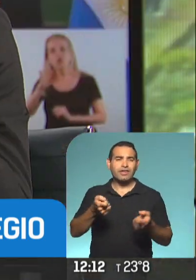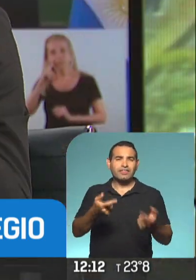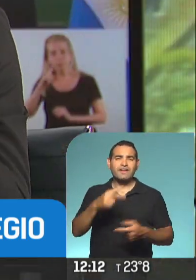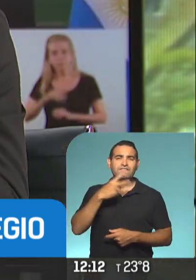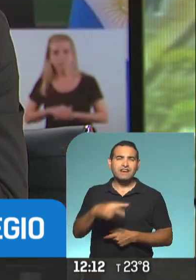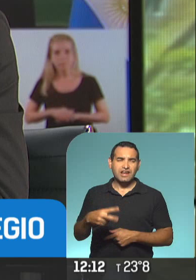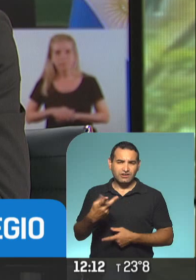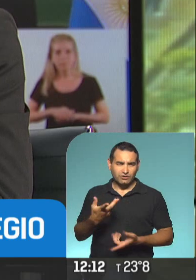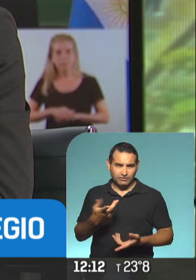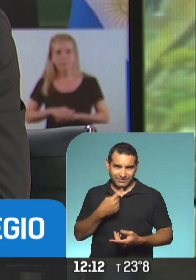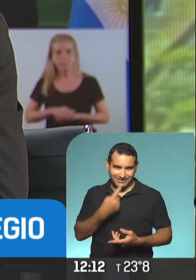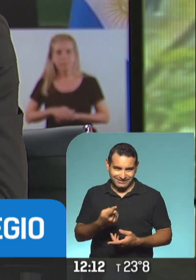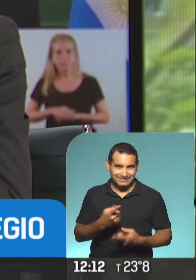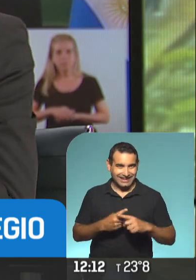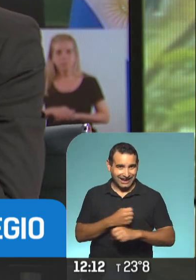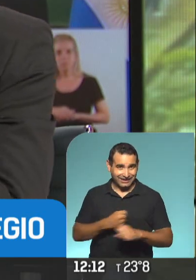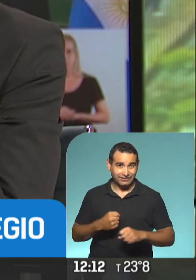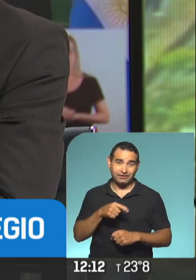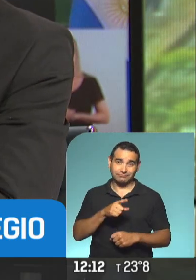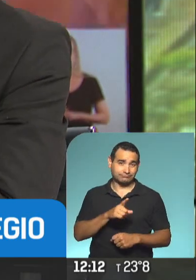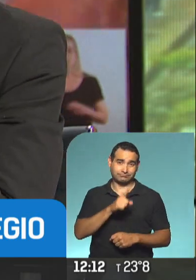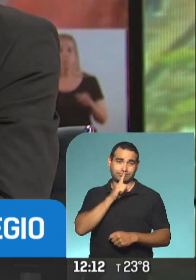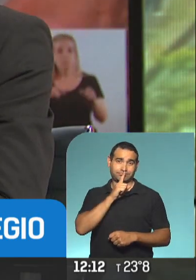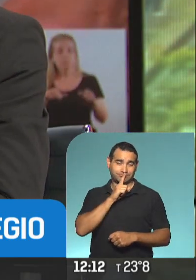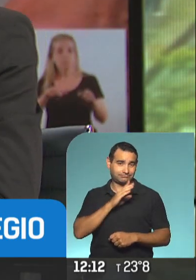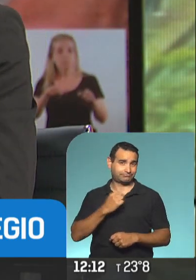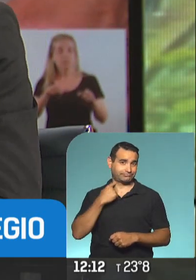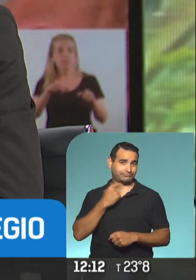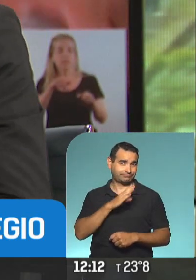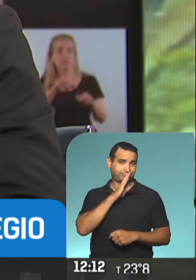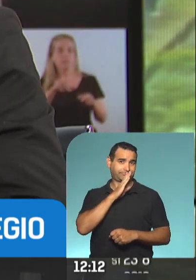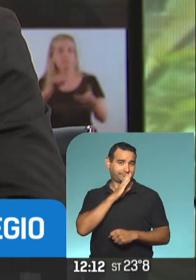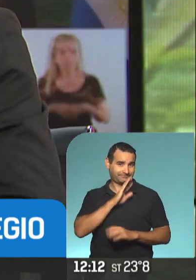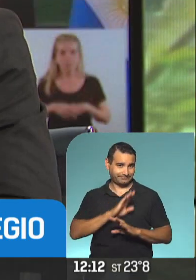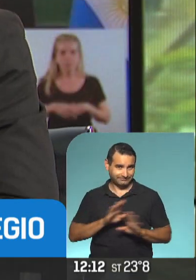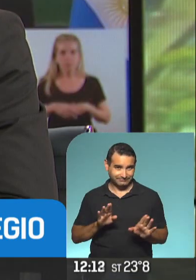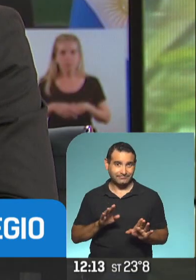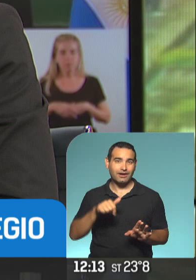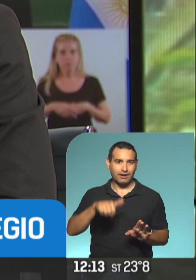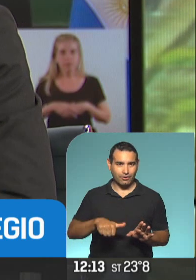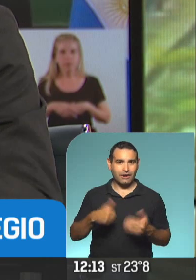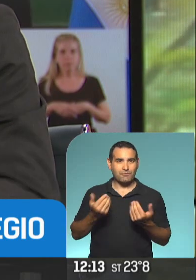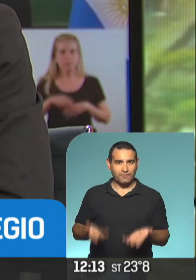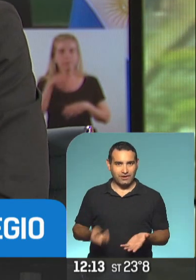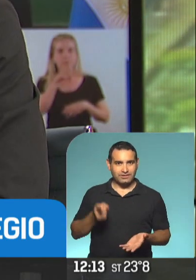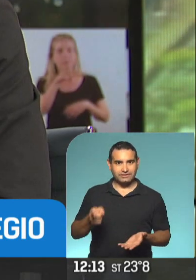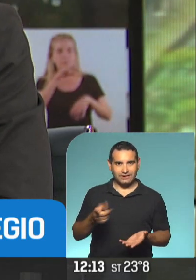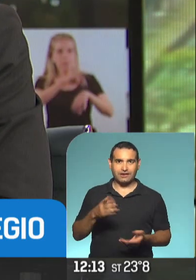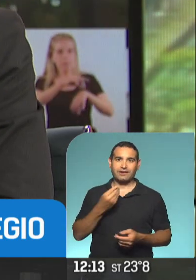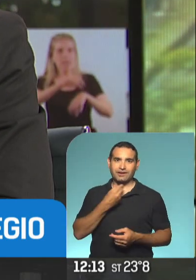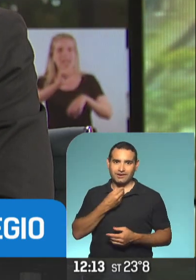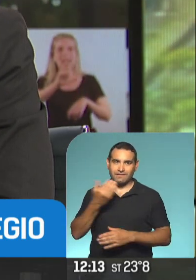Sí, se tuvieron que callar. A esto les da un poquito de aire para remontar esas